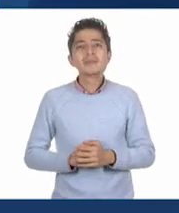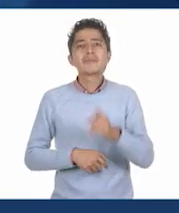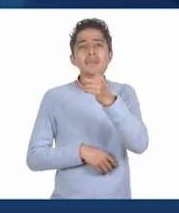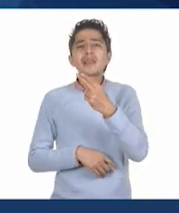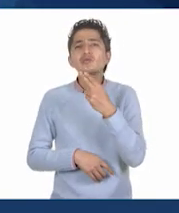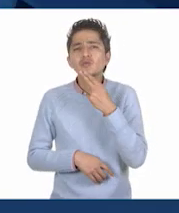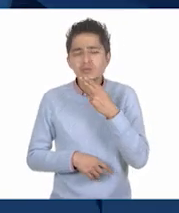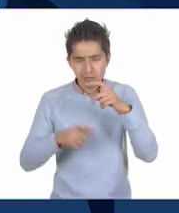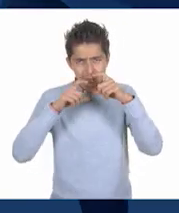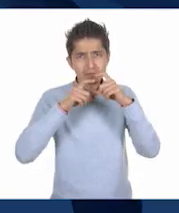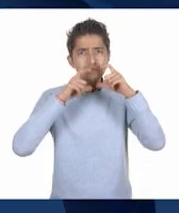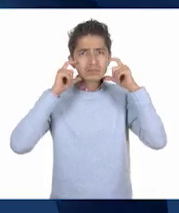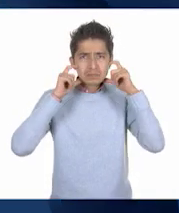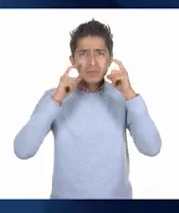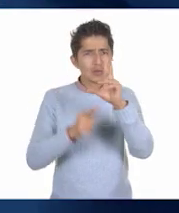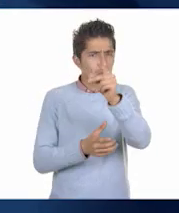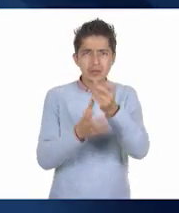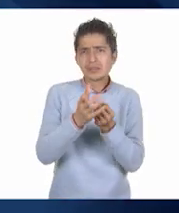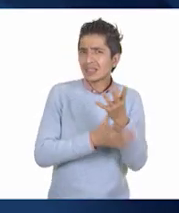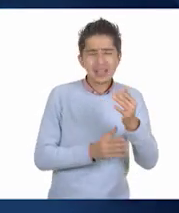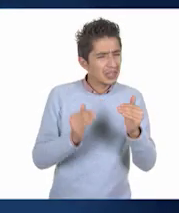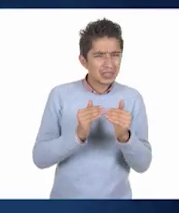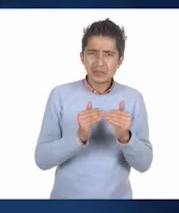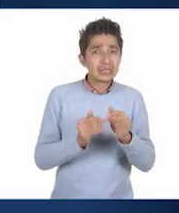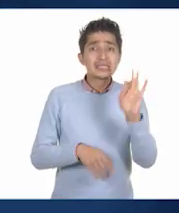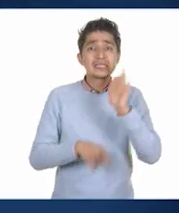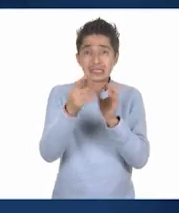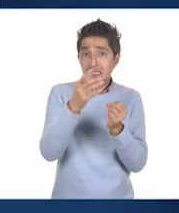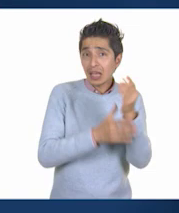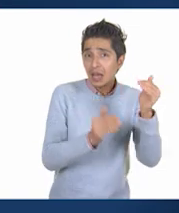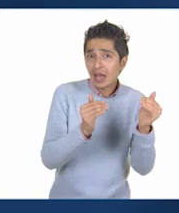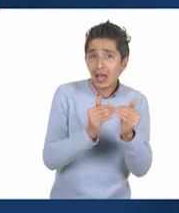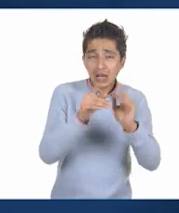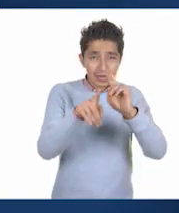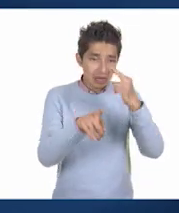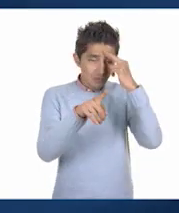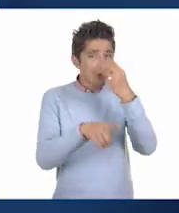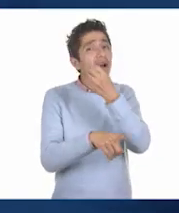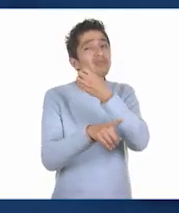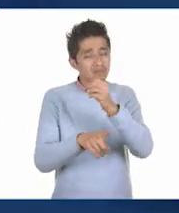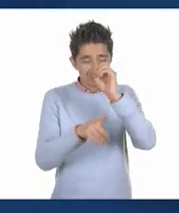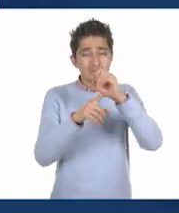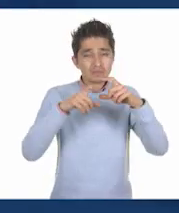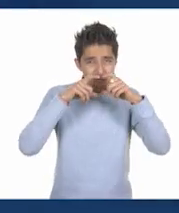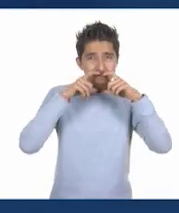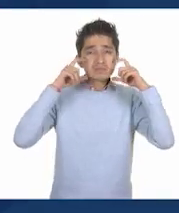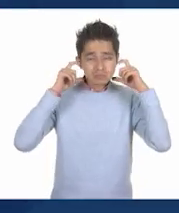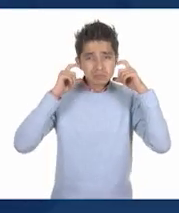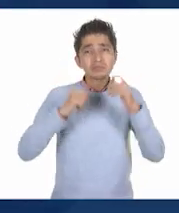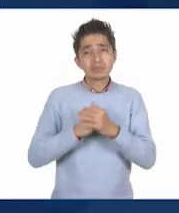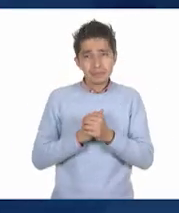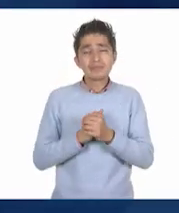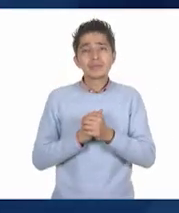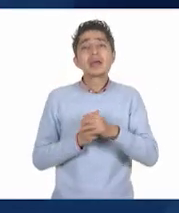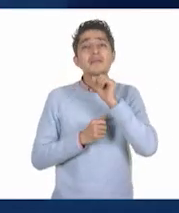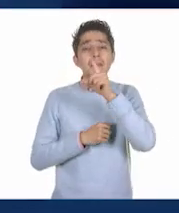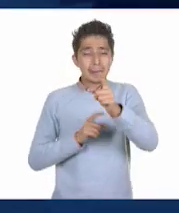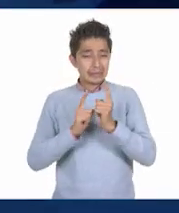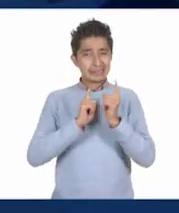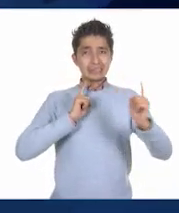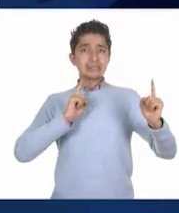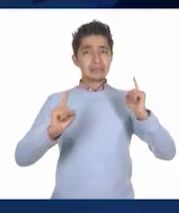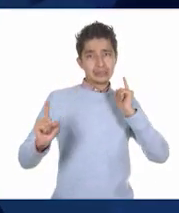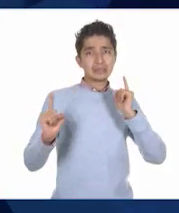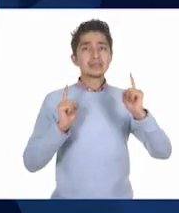Utiliza cubrebocas. No salgas de casa y si tienes que hacerlo, recuerda que es obligatorio utilizarlo. Mantén la sana